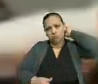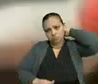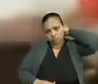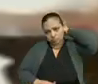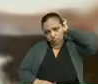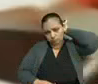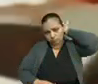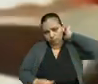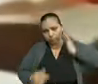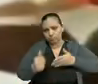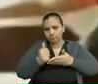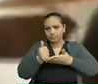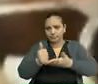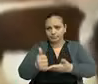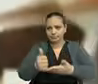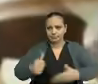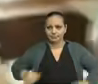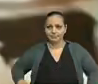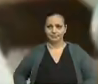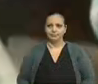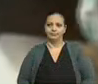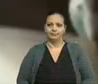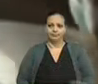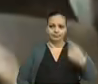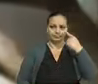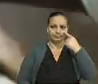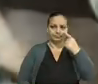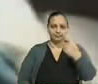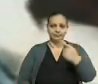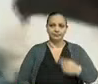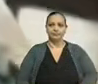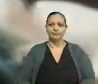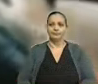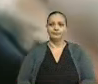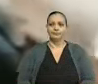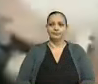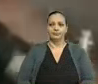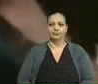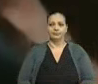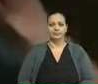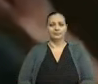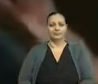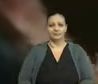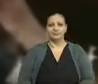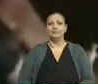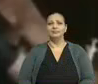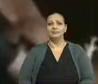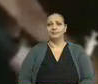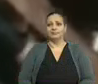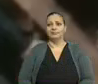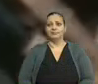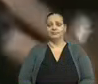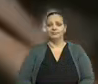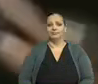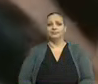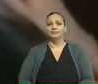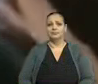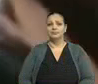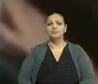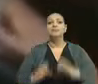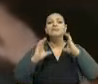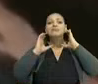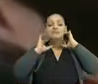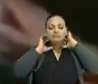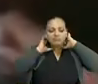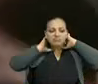le están tratándole de sacar este tubo, ¿cómo era el tubo? PVC para aguas servidas, parece, por la dimensión. Mayrita,